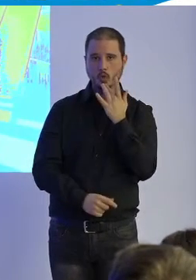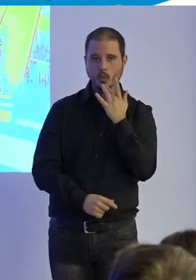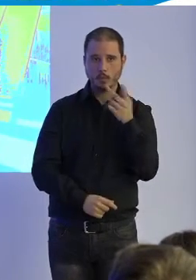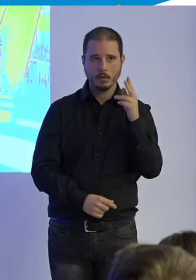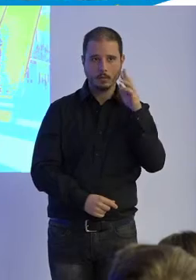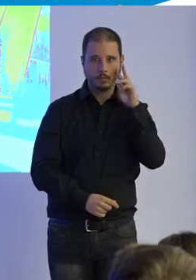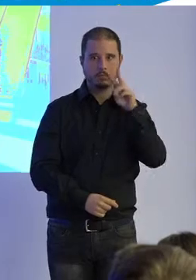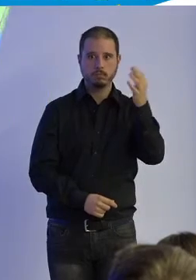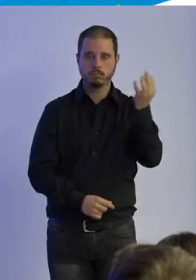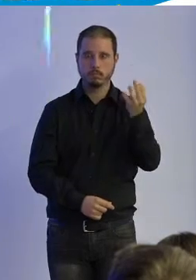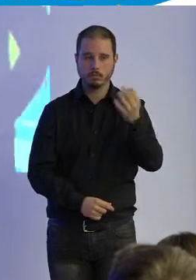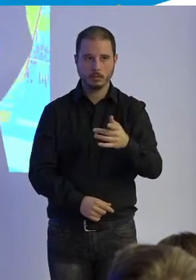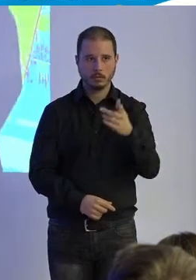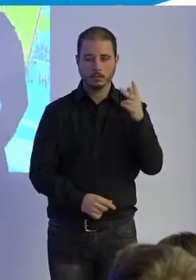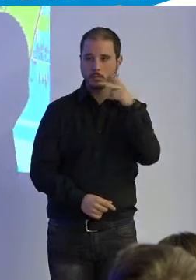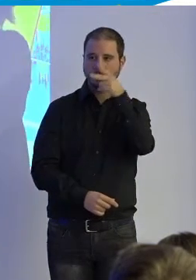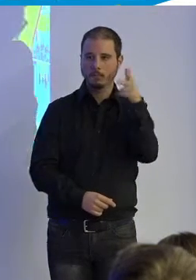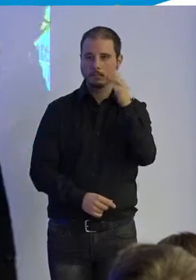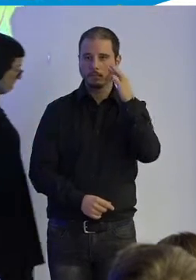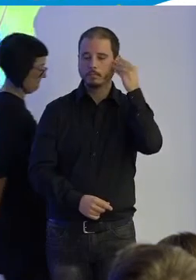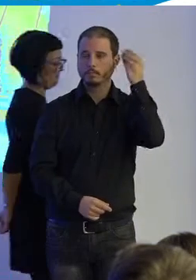verlo. Está grabado pensando en VR,